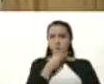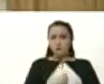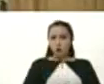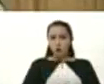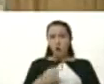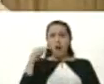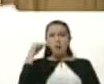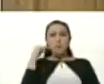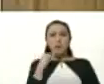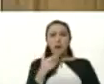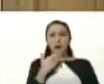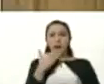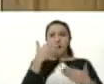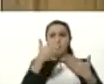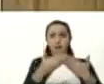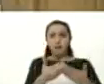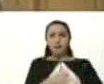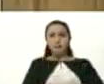Ciudad Bolívar. Muchas gracias.